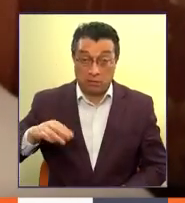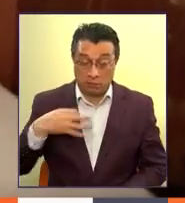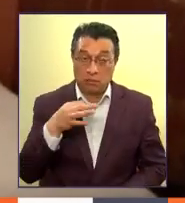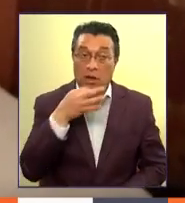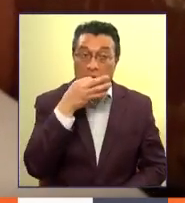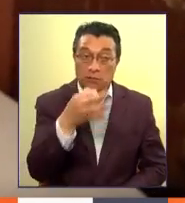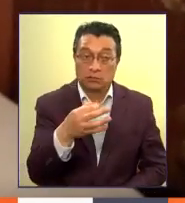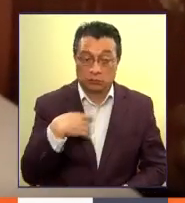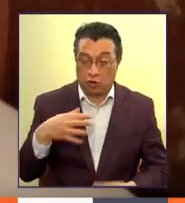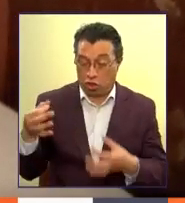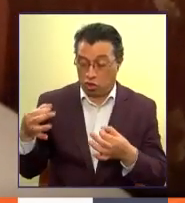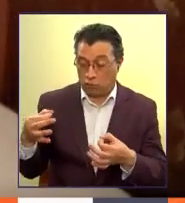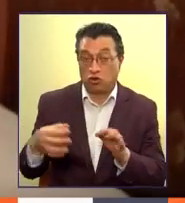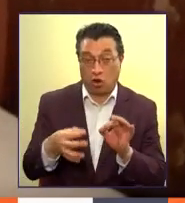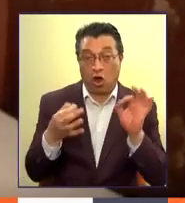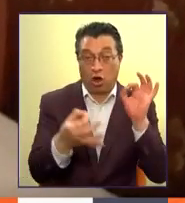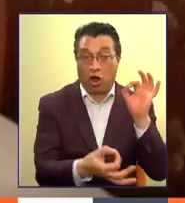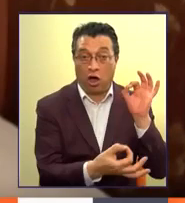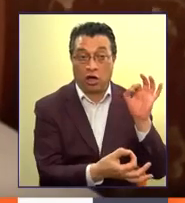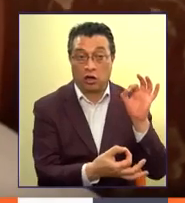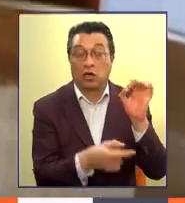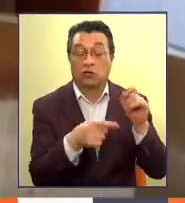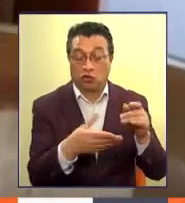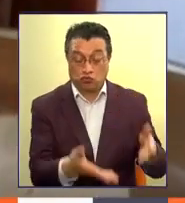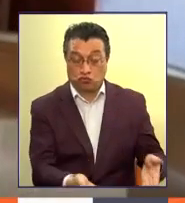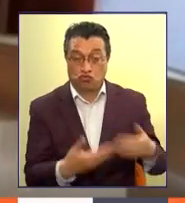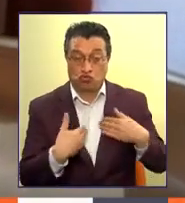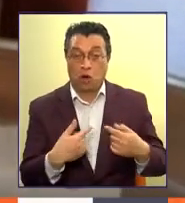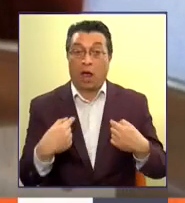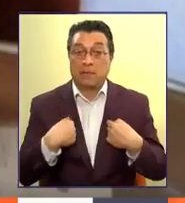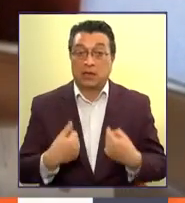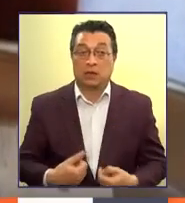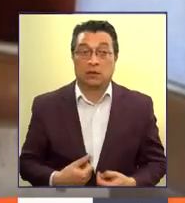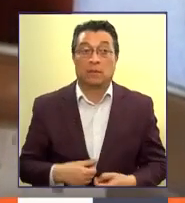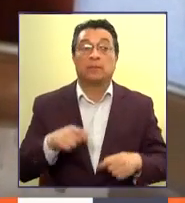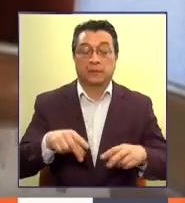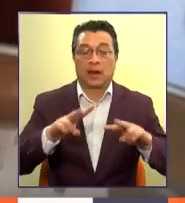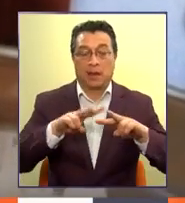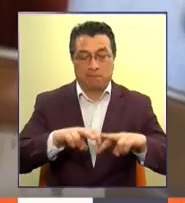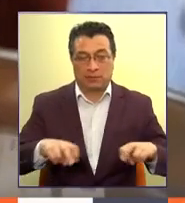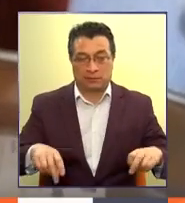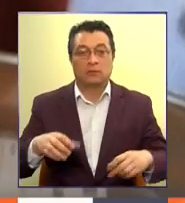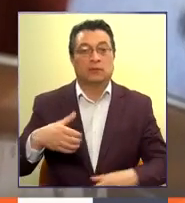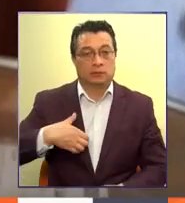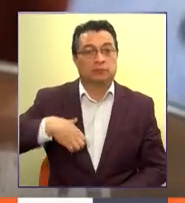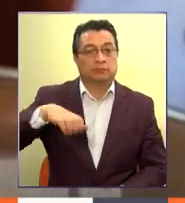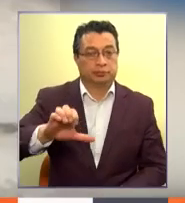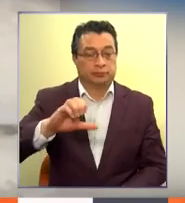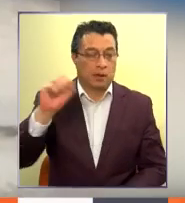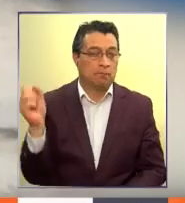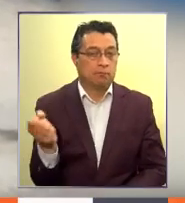este documento, me la dio a mí. El caso es investigado por la PDI en primera